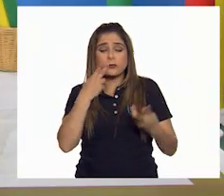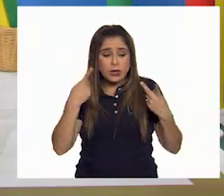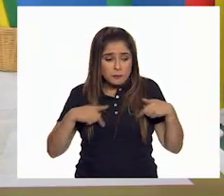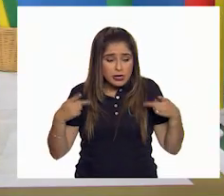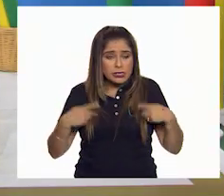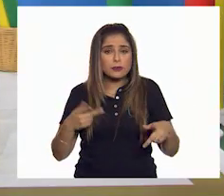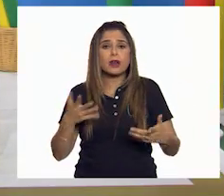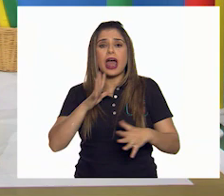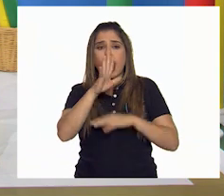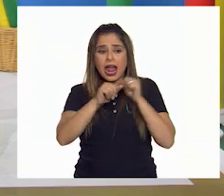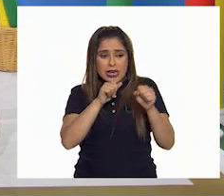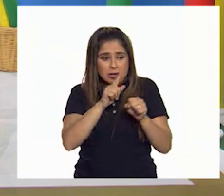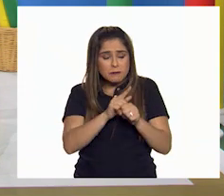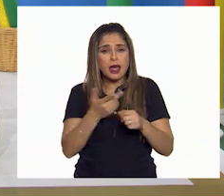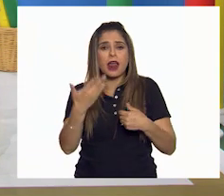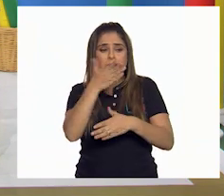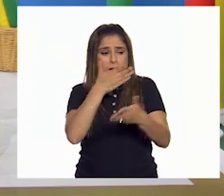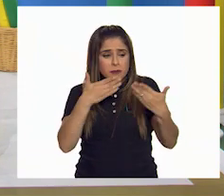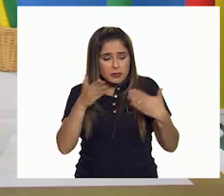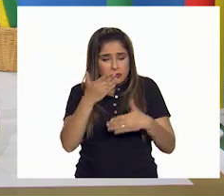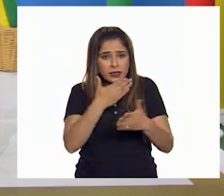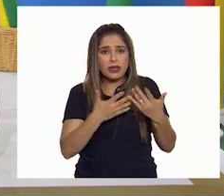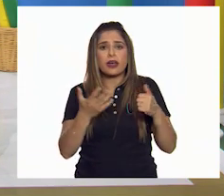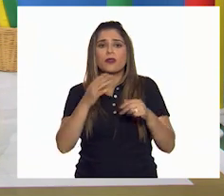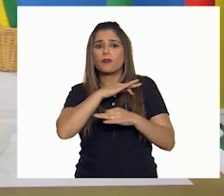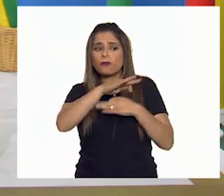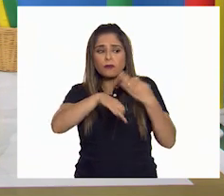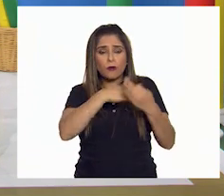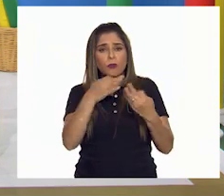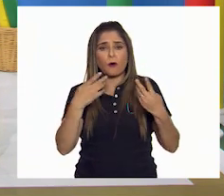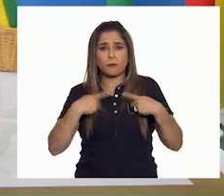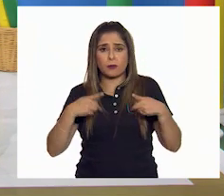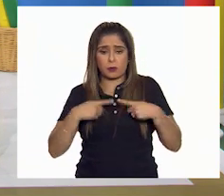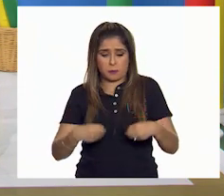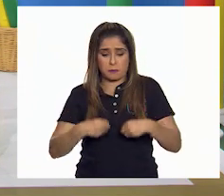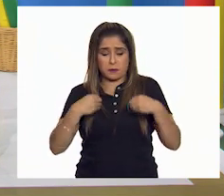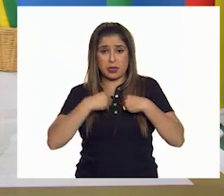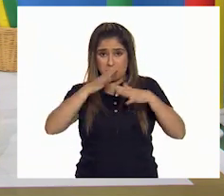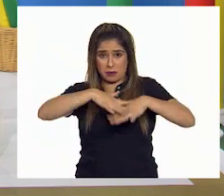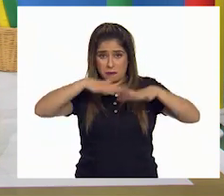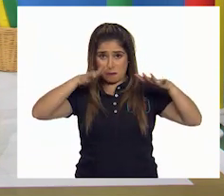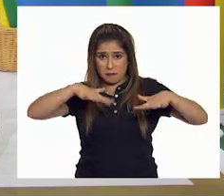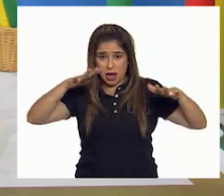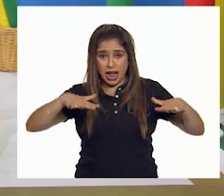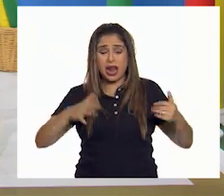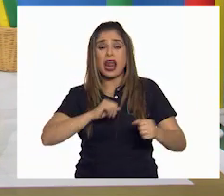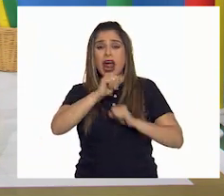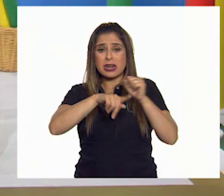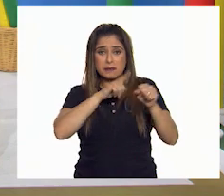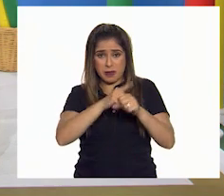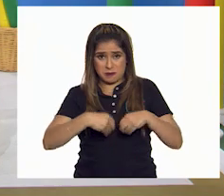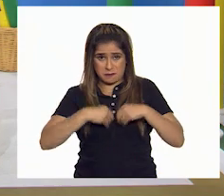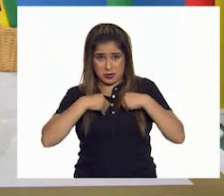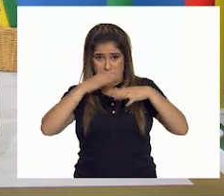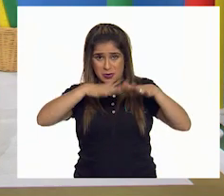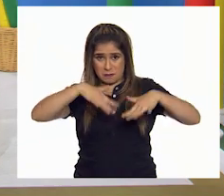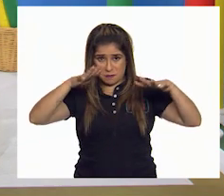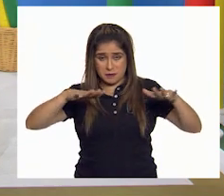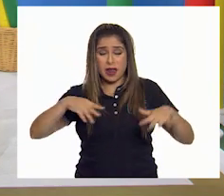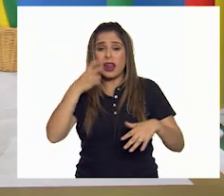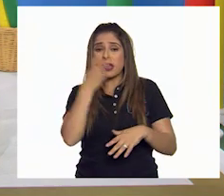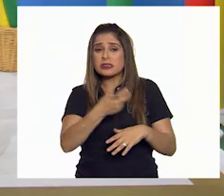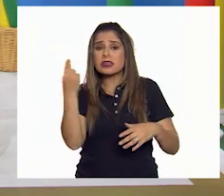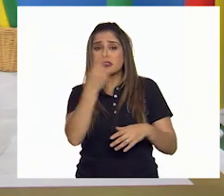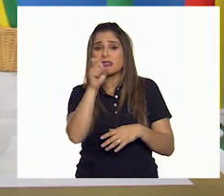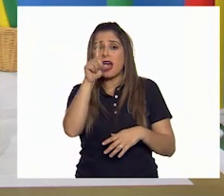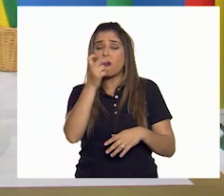vivos que dependen del agua fresca, es decir, todos los seres que viven en el mar. Ay, maestro, no. Y bueno, y